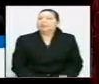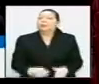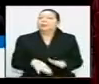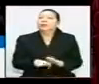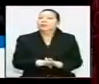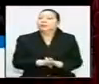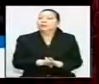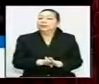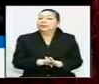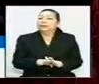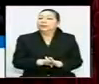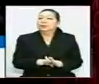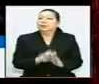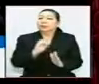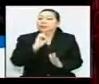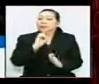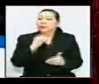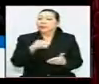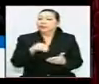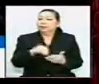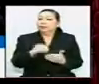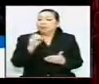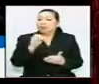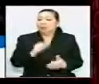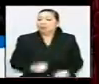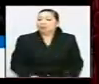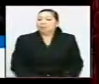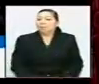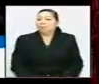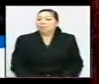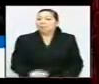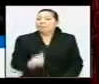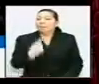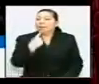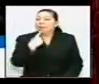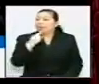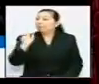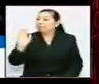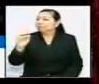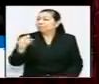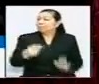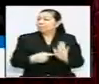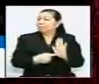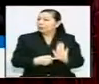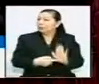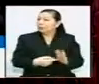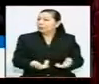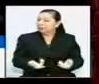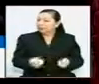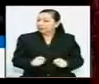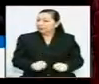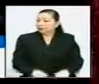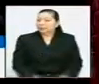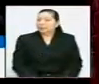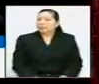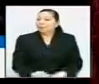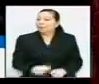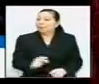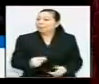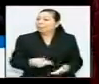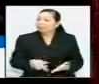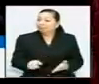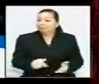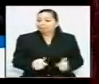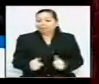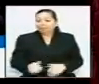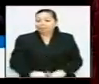incluso estaba todavía en oportunidad para decir, oye, presenta tu cierre financiero, pero ellos se fueron